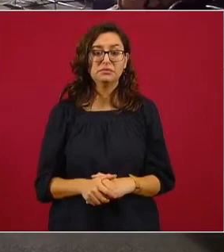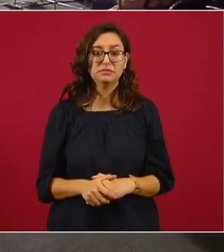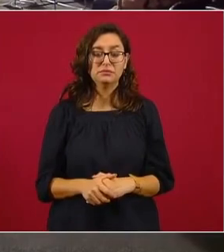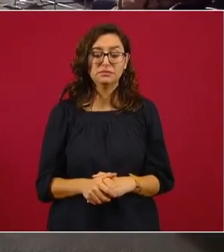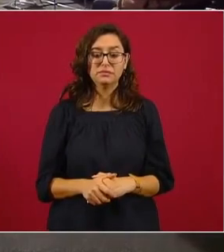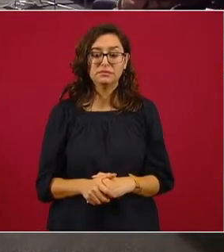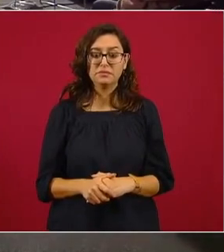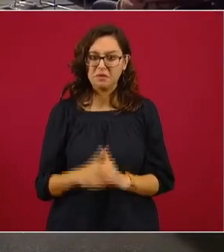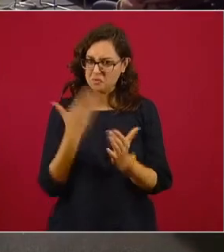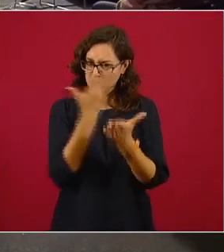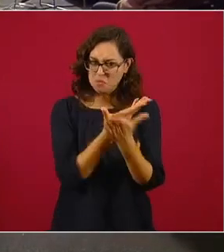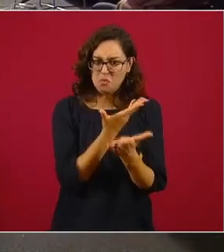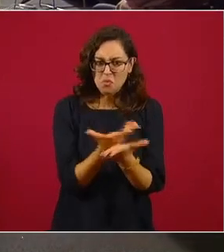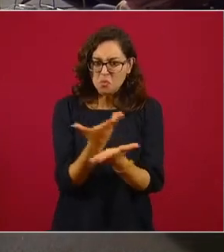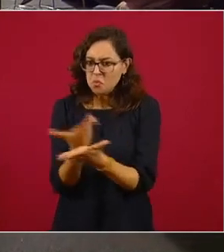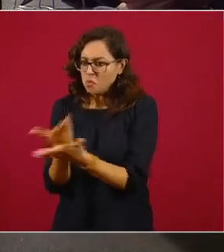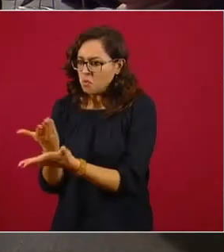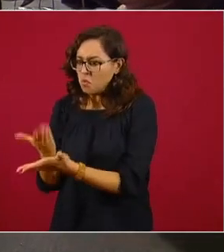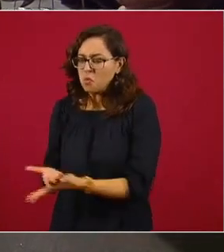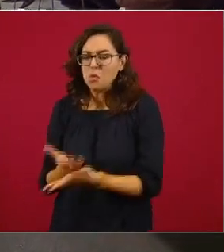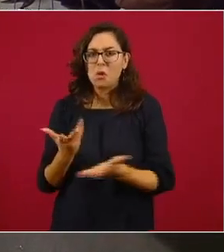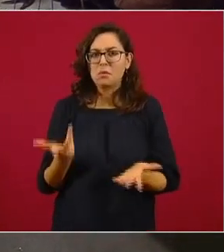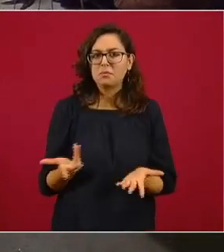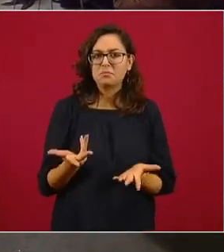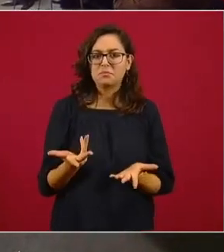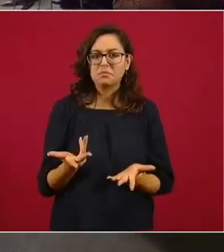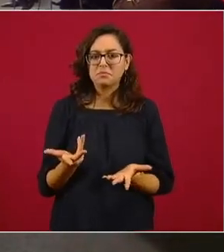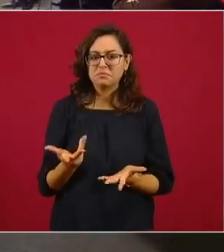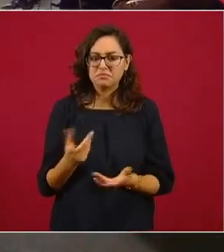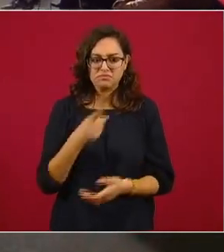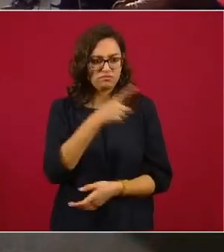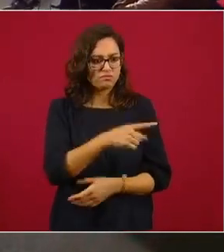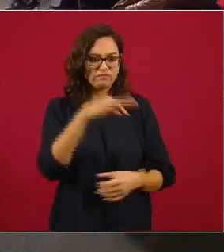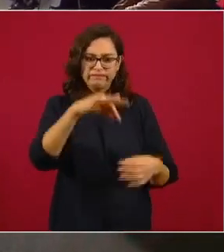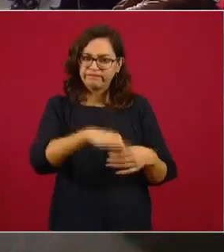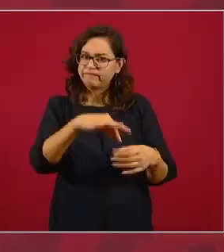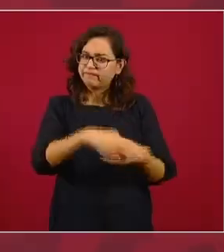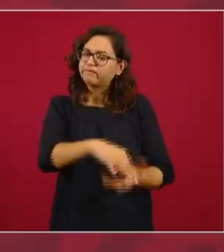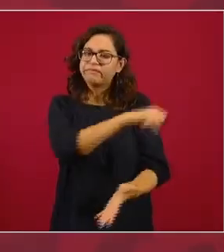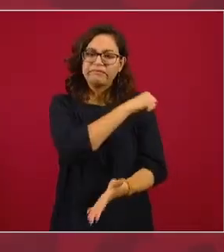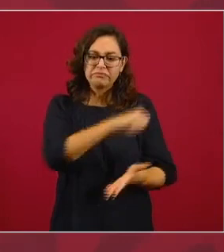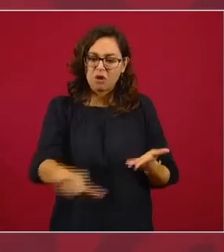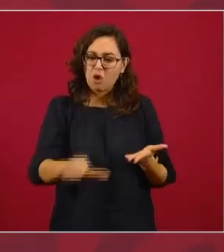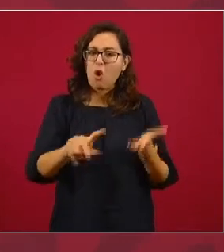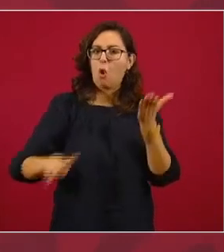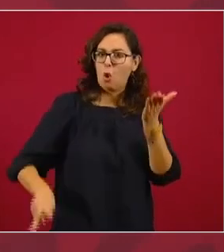con todas las pruebas, pidiendo que se anulara la elección